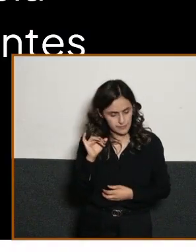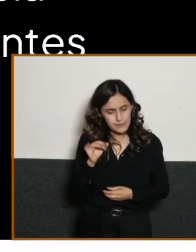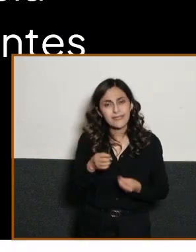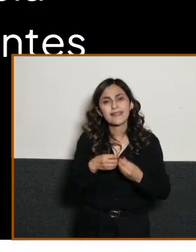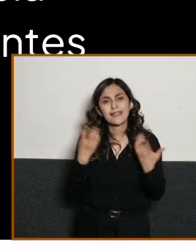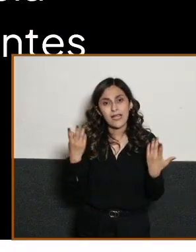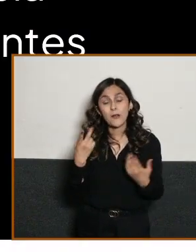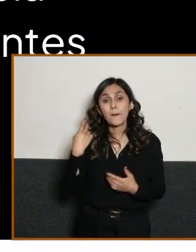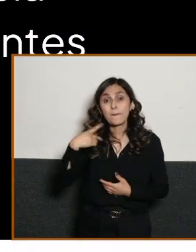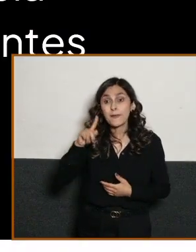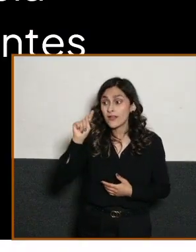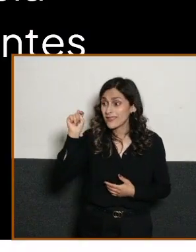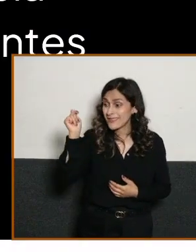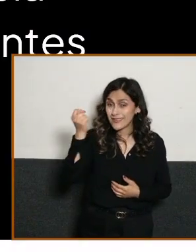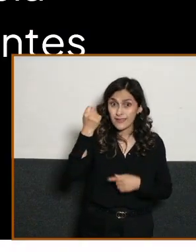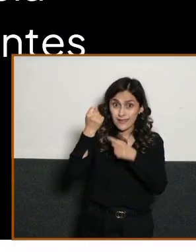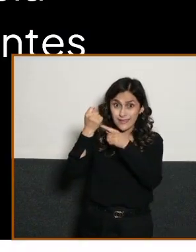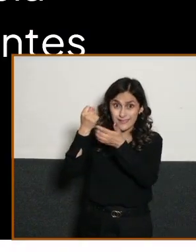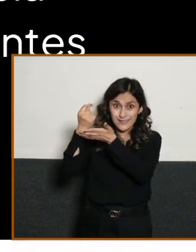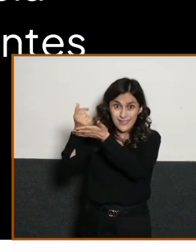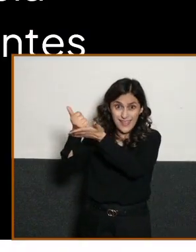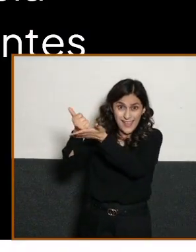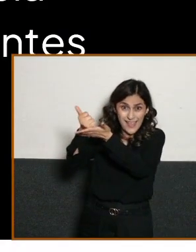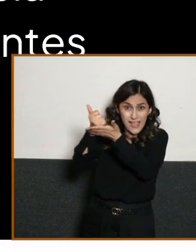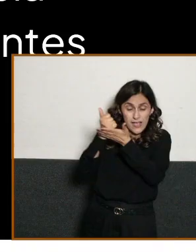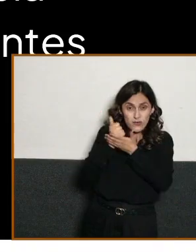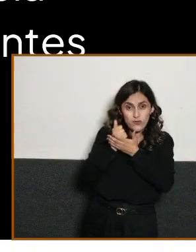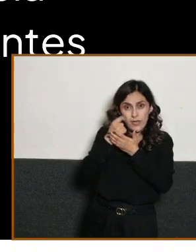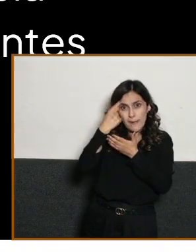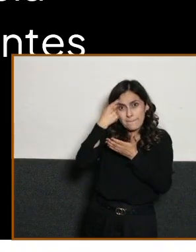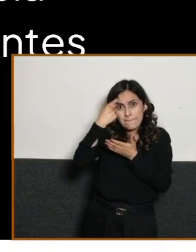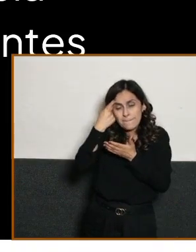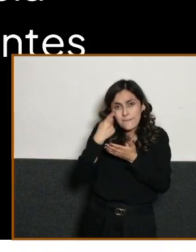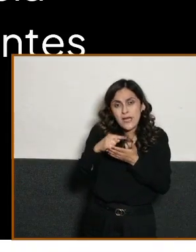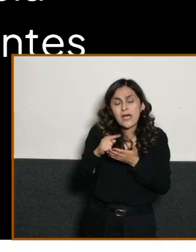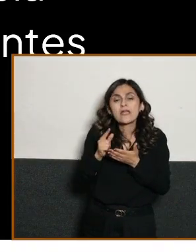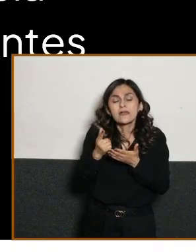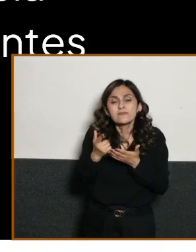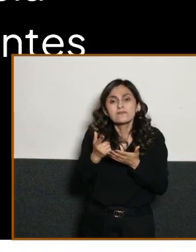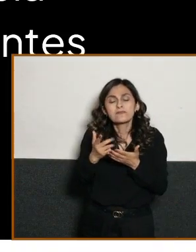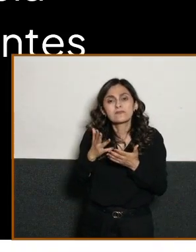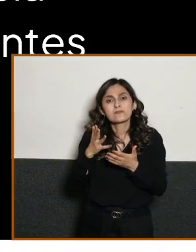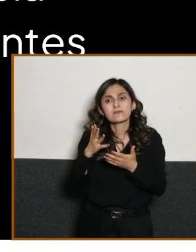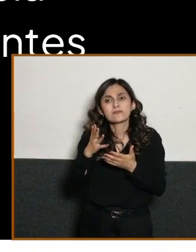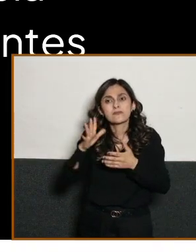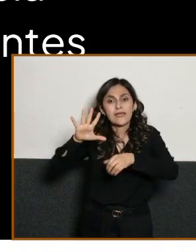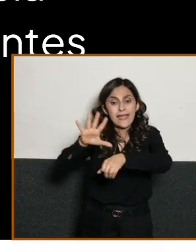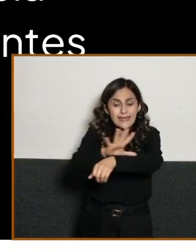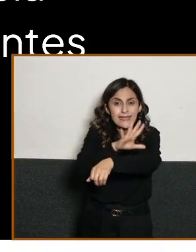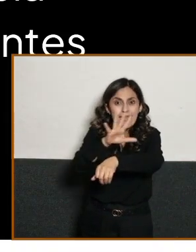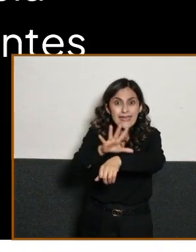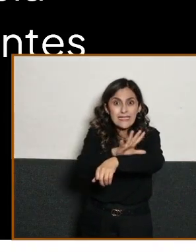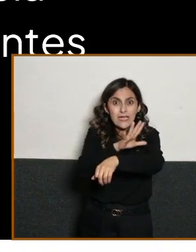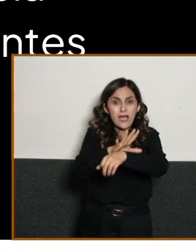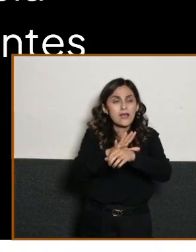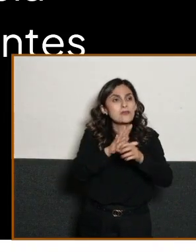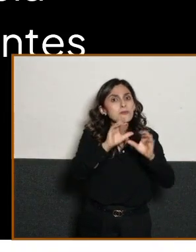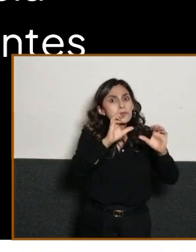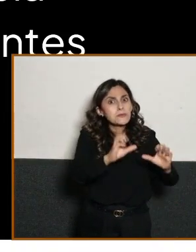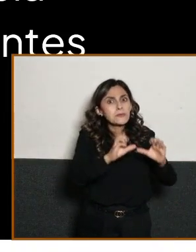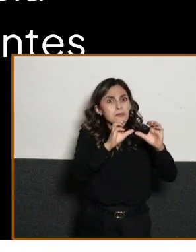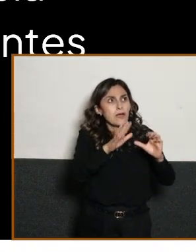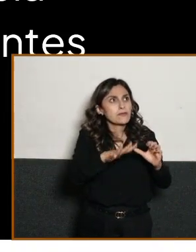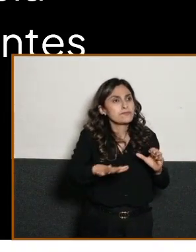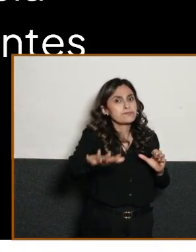son las tecnologías que nos pueden ayudar a entender cómo podemos tener energía más limpia. ¿Se